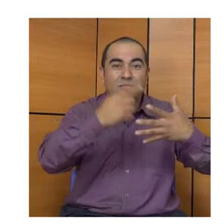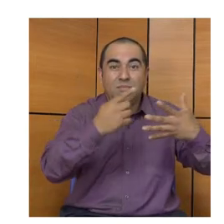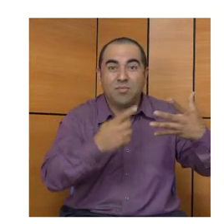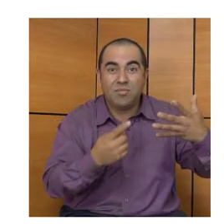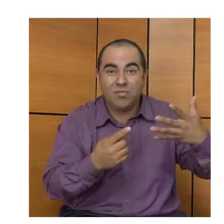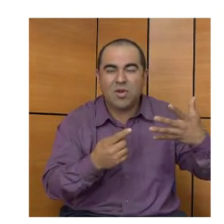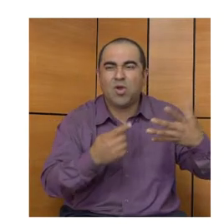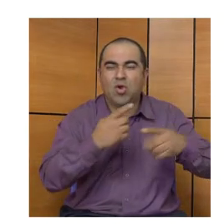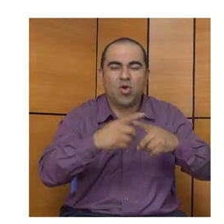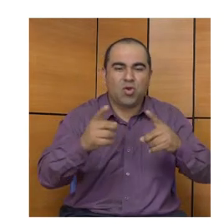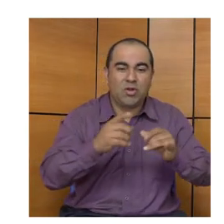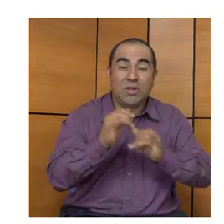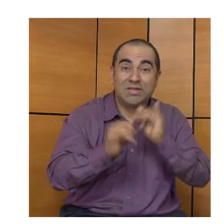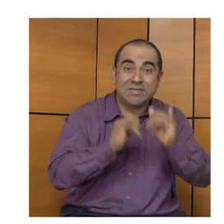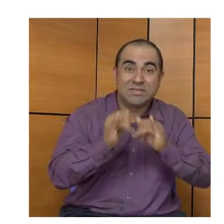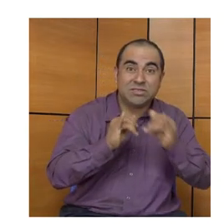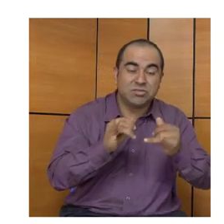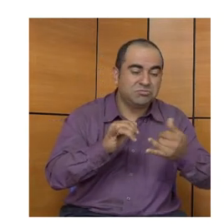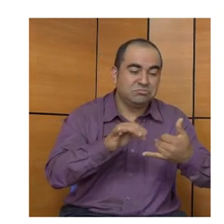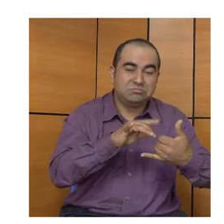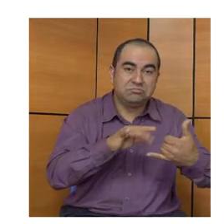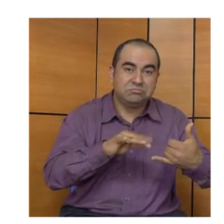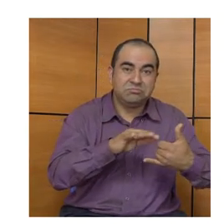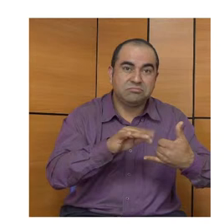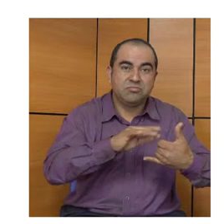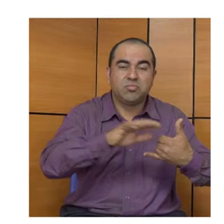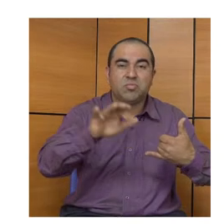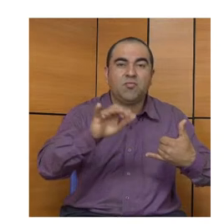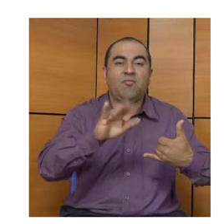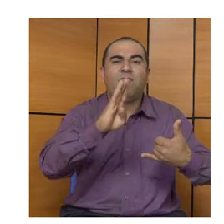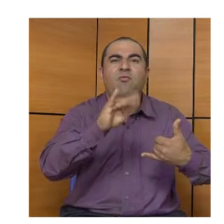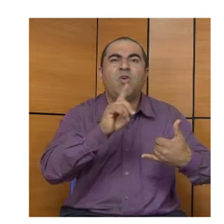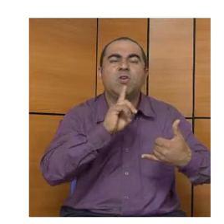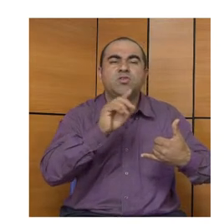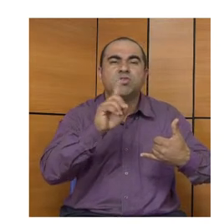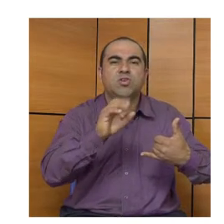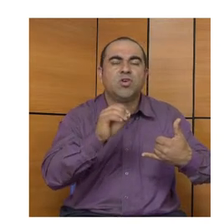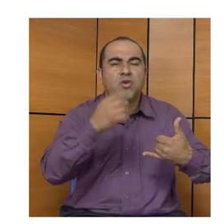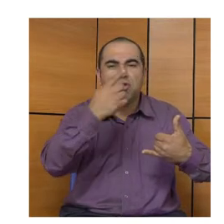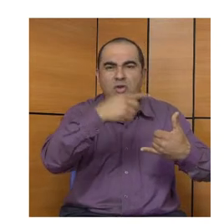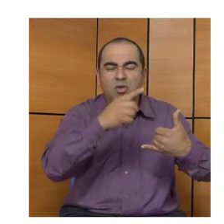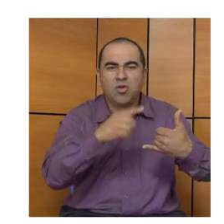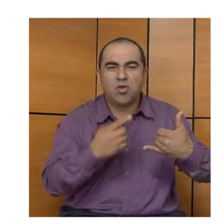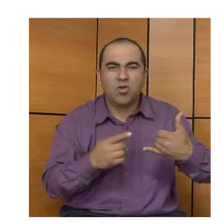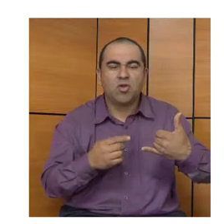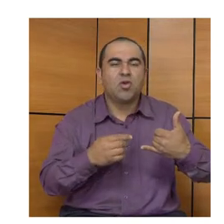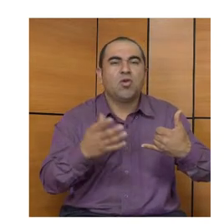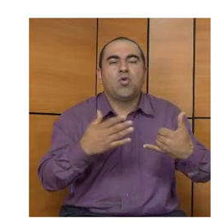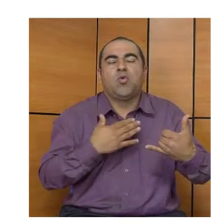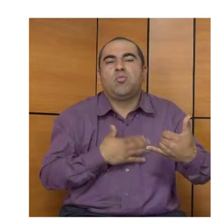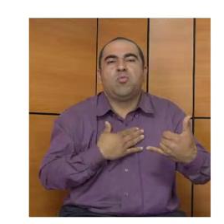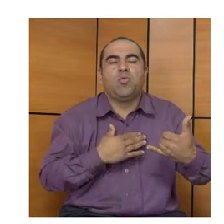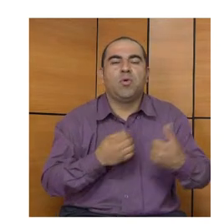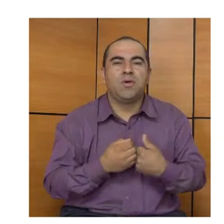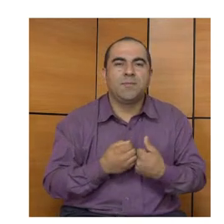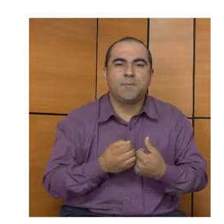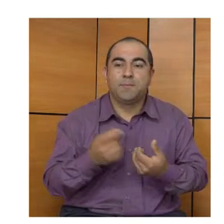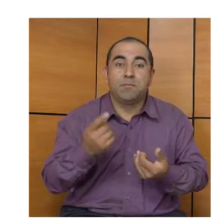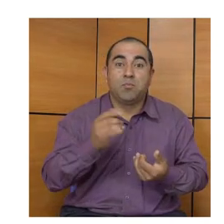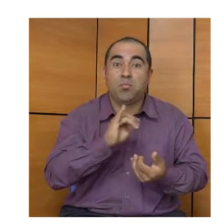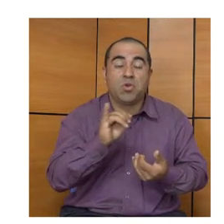caso de las redes sociales, donde tú lo utilizas por el gusto a utilizarlo, porque recibes una